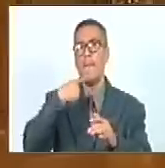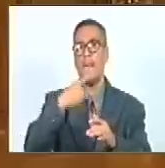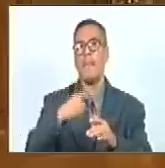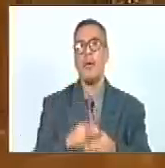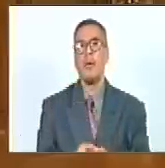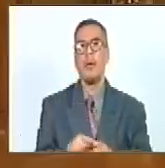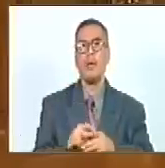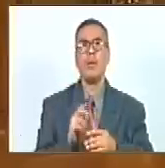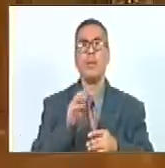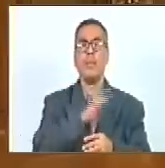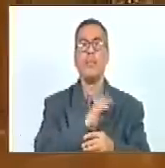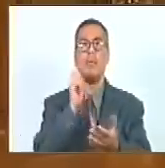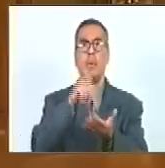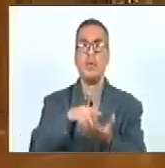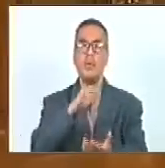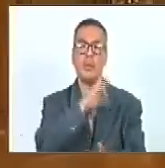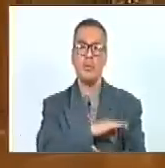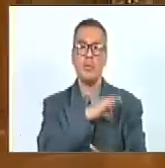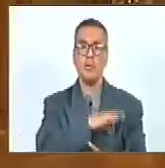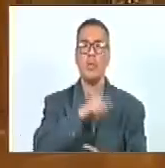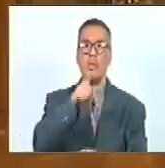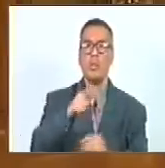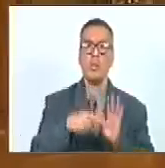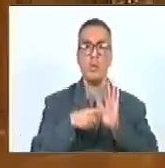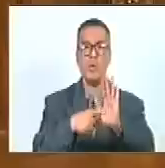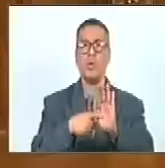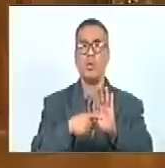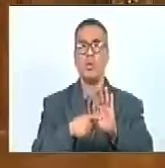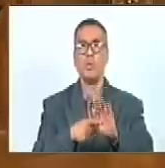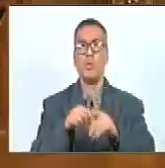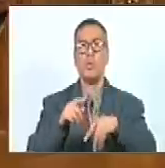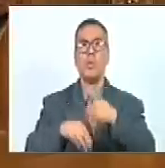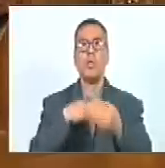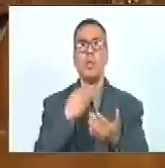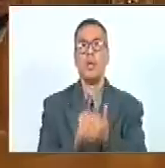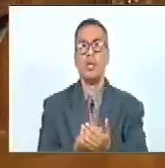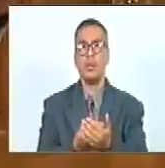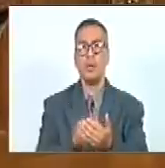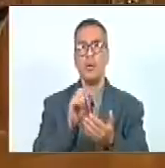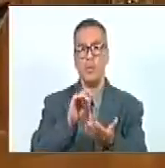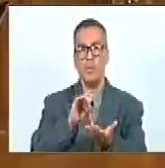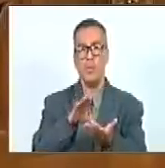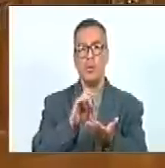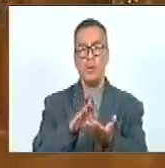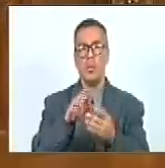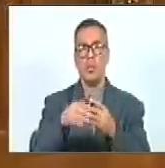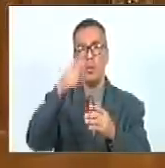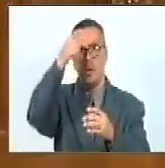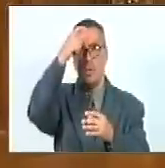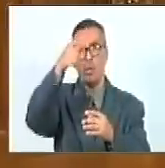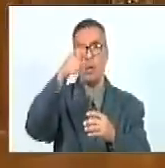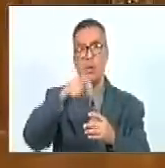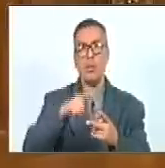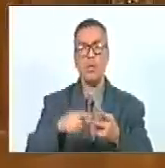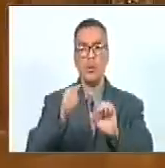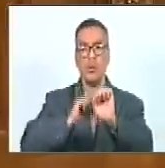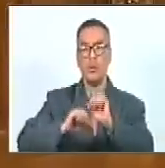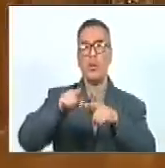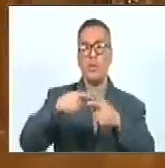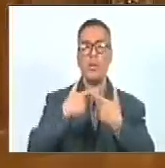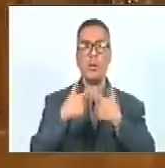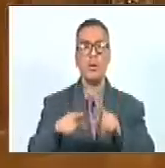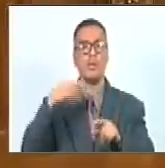mi participación social en un frente cultural hasta ser expulsado del Estado Guárico por defender la